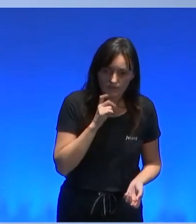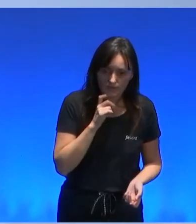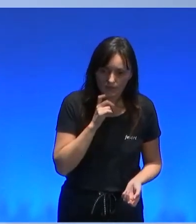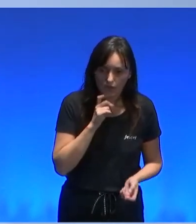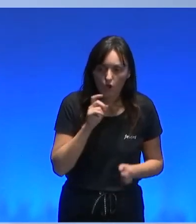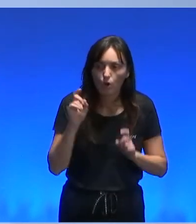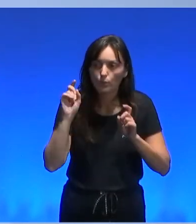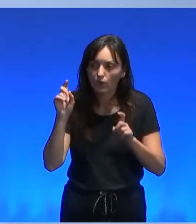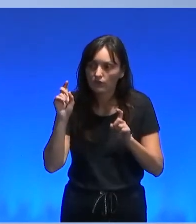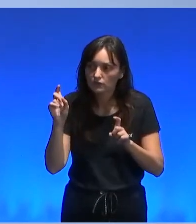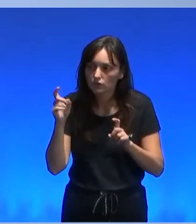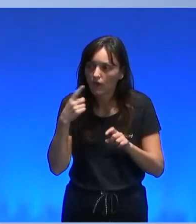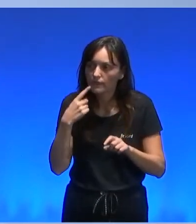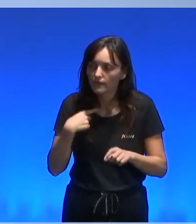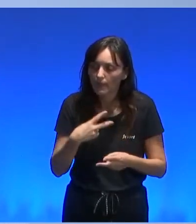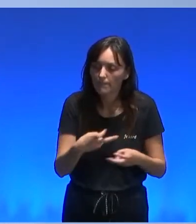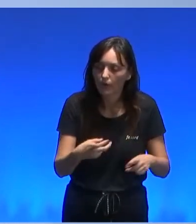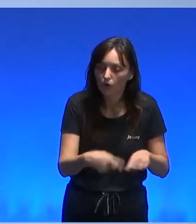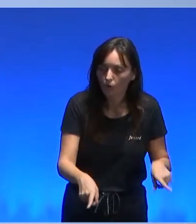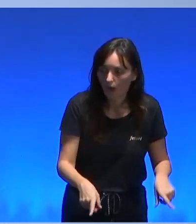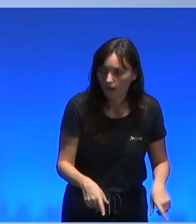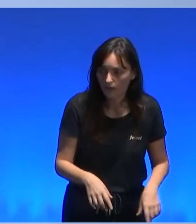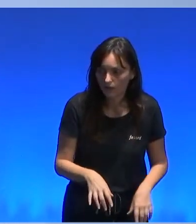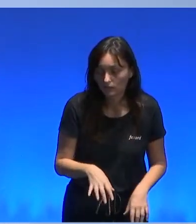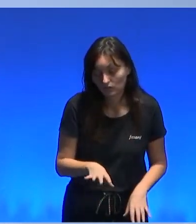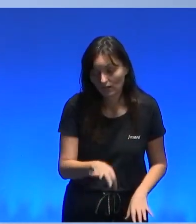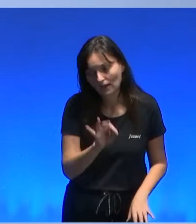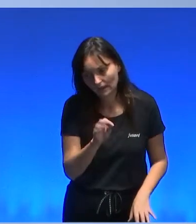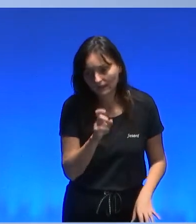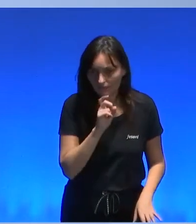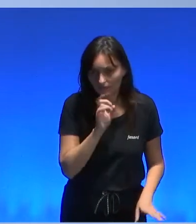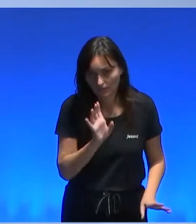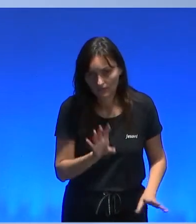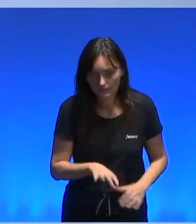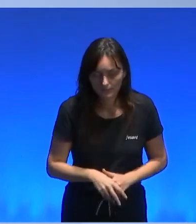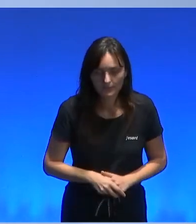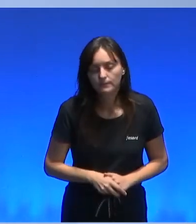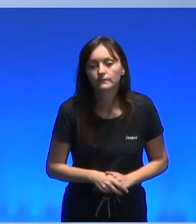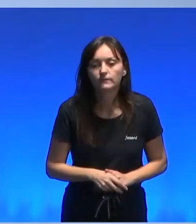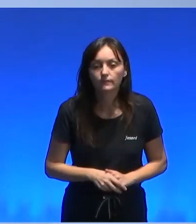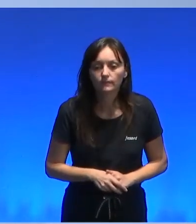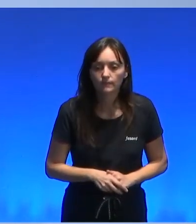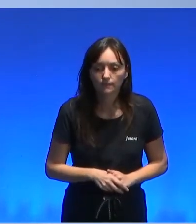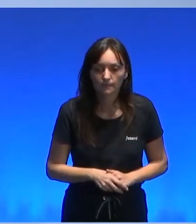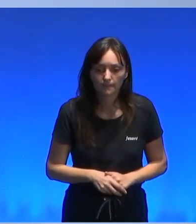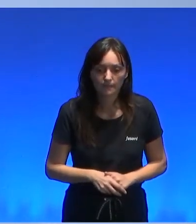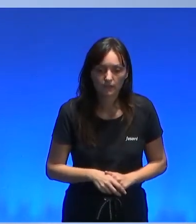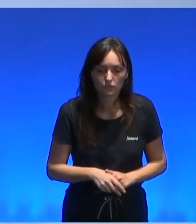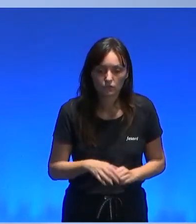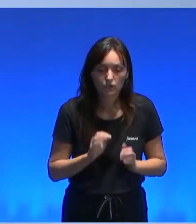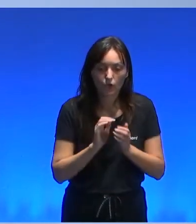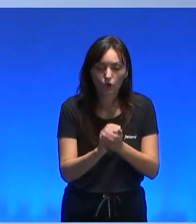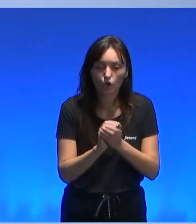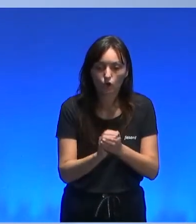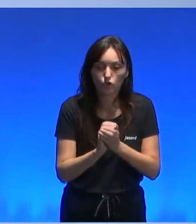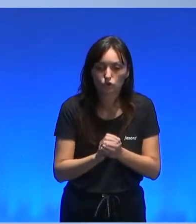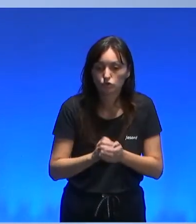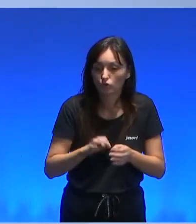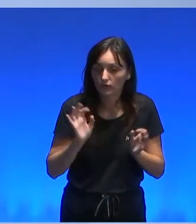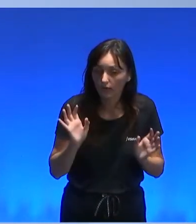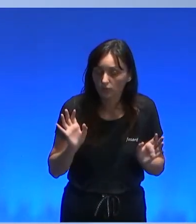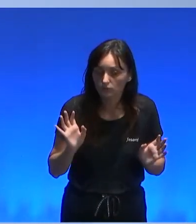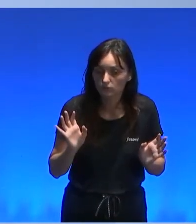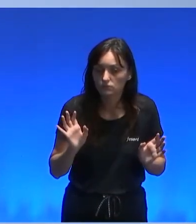de indicarnos cuáles son los peores y elegir, llamarlos. Por lo cual hemos pensado que el sorteo puede ser